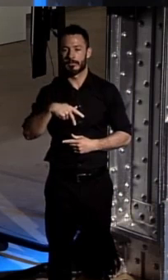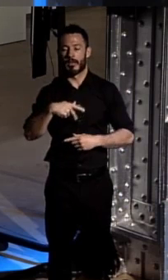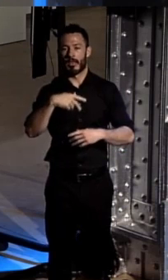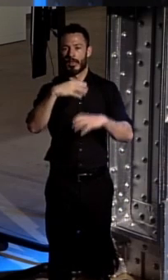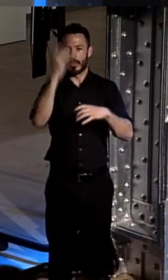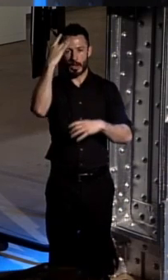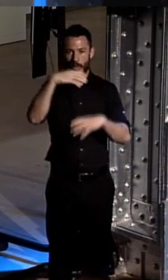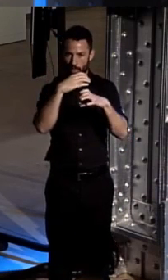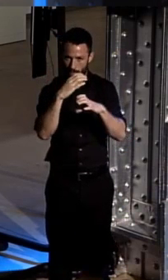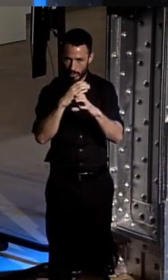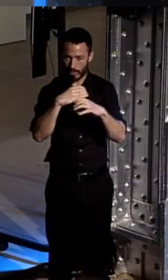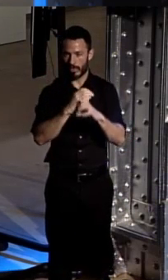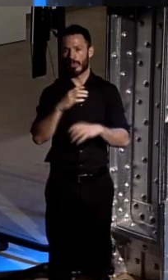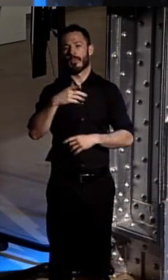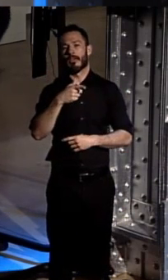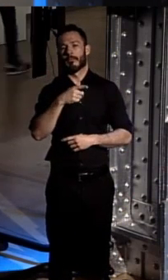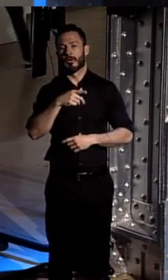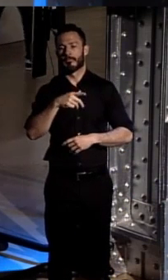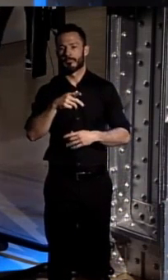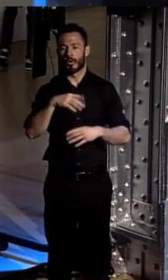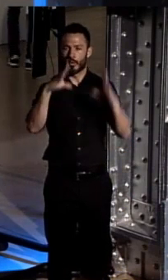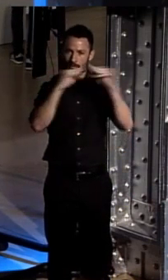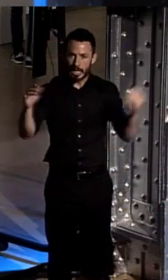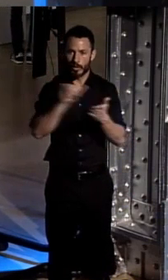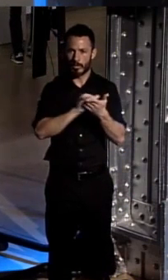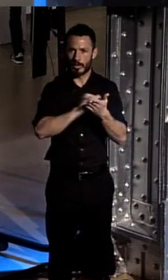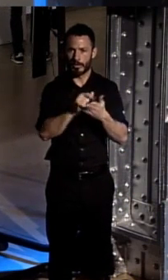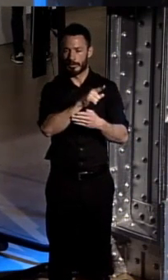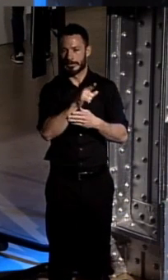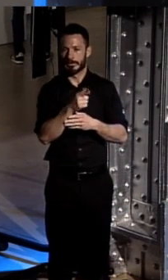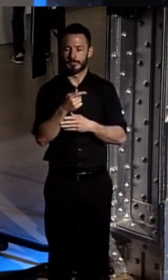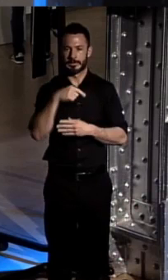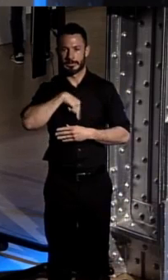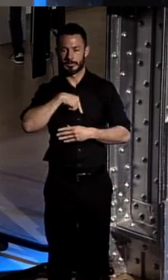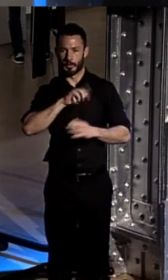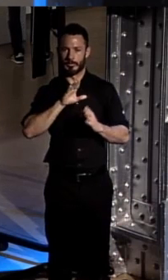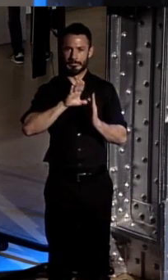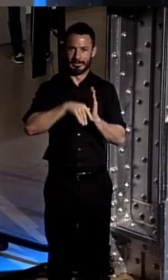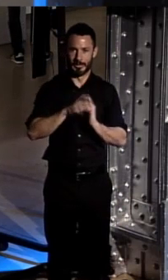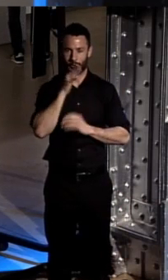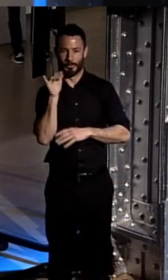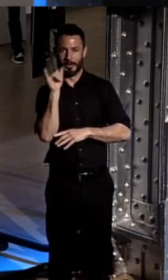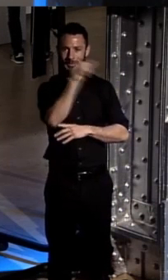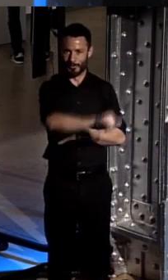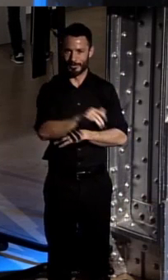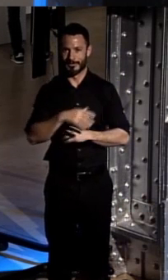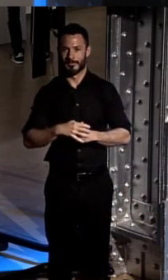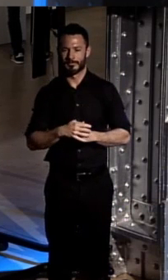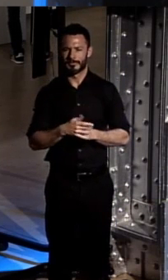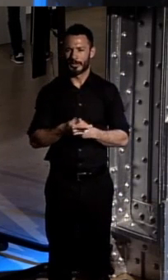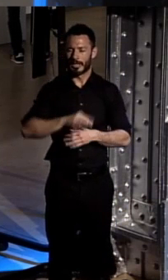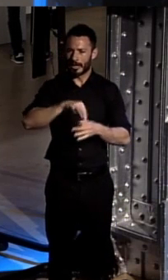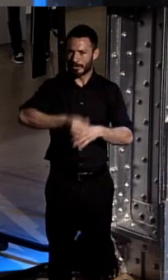por la Universidad Rockefeller de Nueva York. Acaba de llegar, tiene un poquito de jet lag, pero yo lo veo en forma. Perfecto. Se ha tomado un par de cafés, yo le he dicho, ¿y eso cómo afecta al